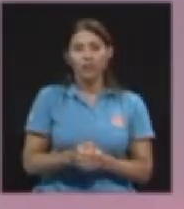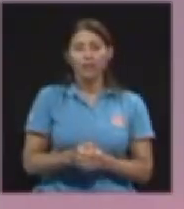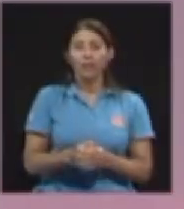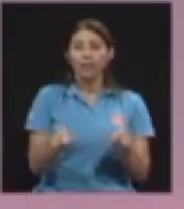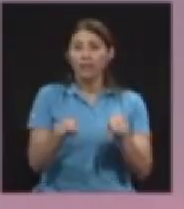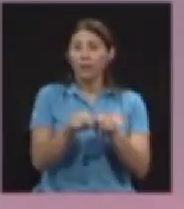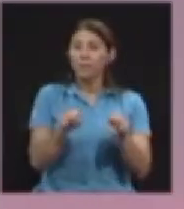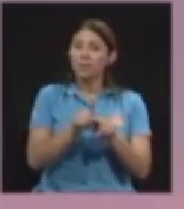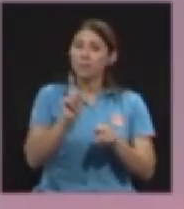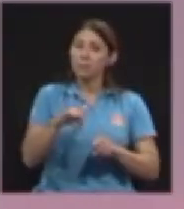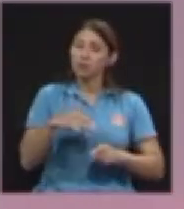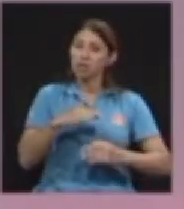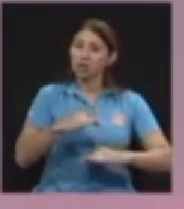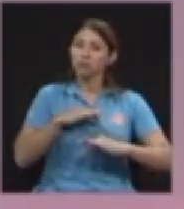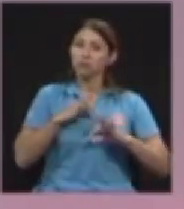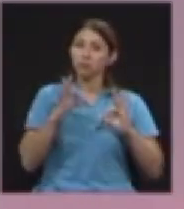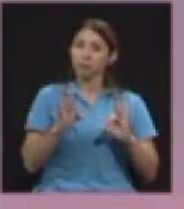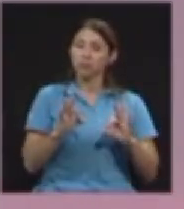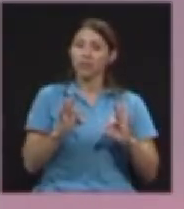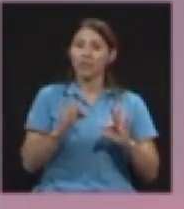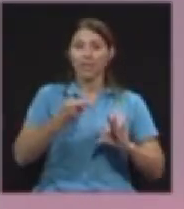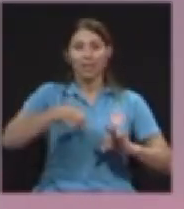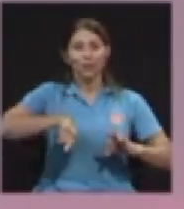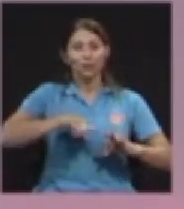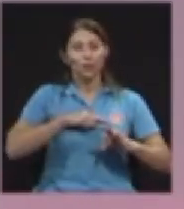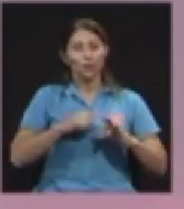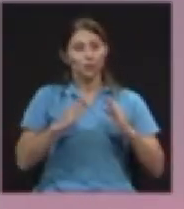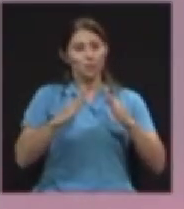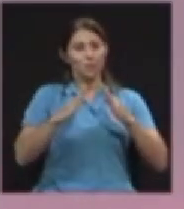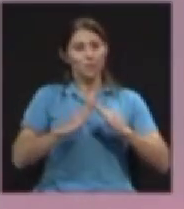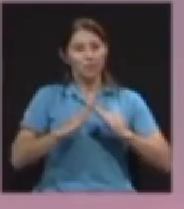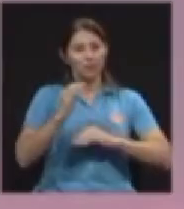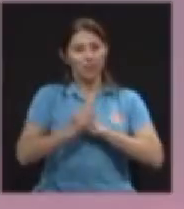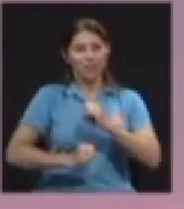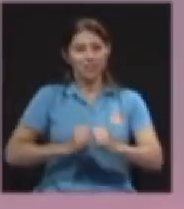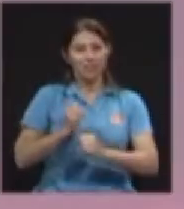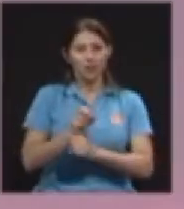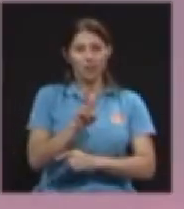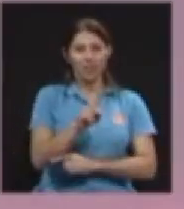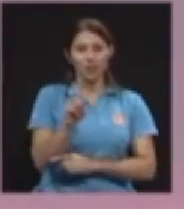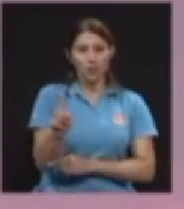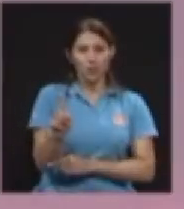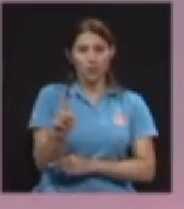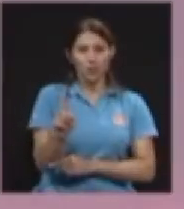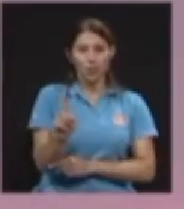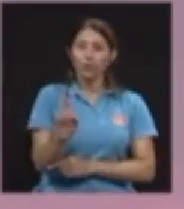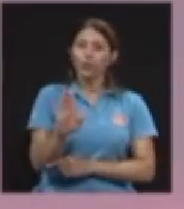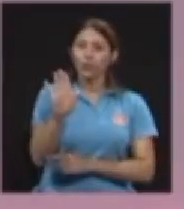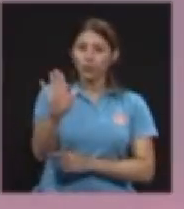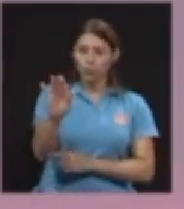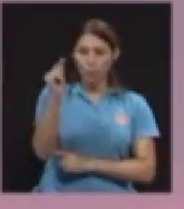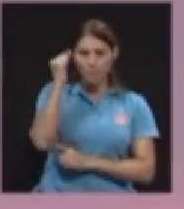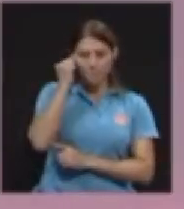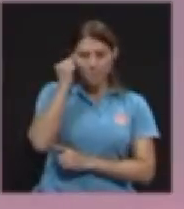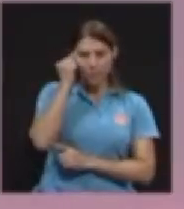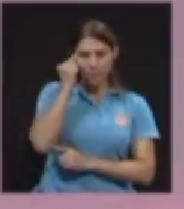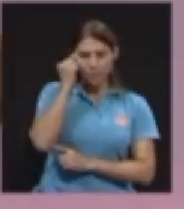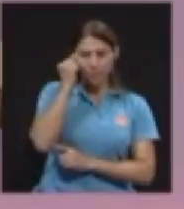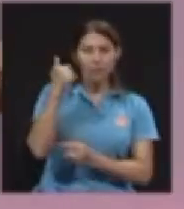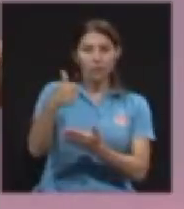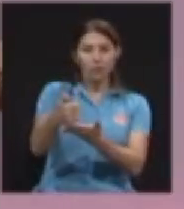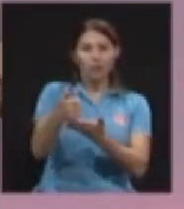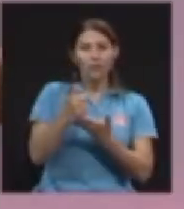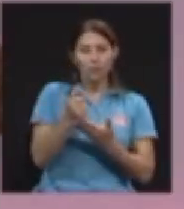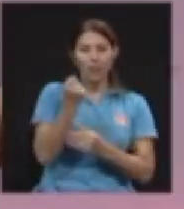estar muy complacidos de que vivimos en este siglo XXI donde el pensamiento de él nos ayuda a